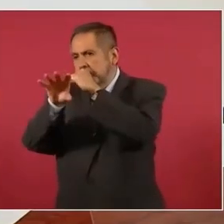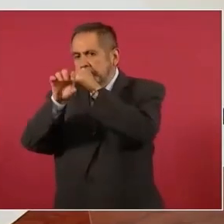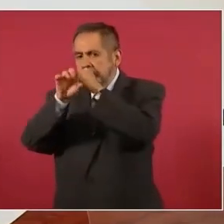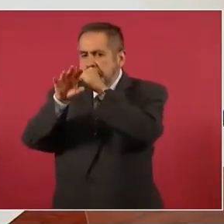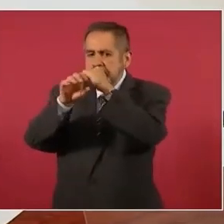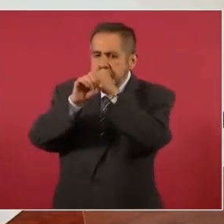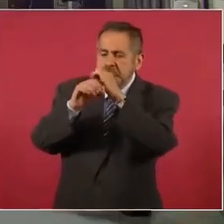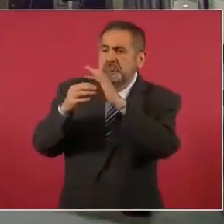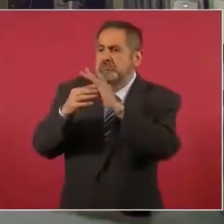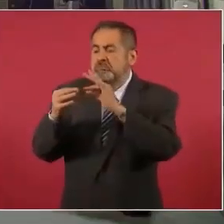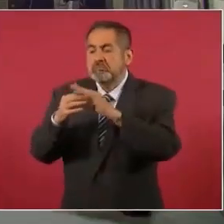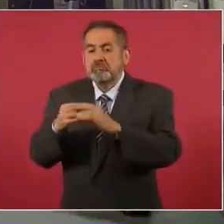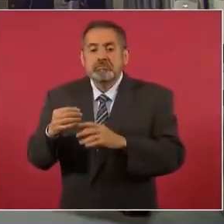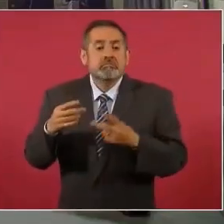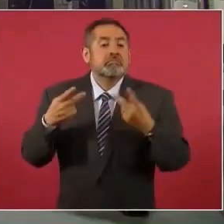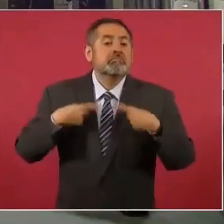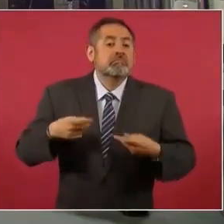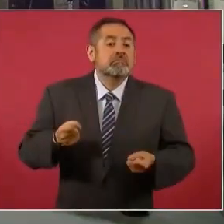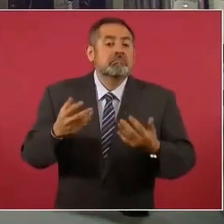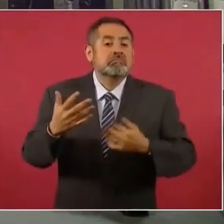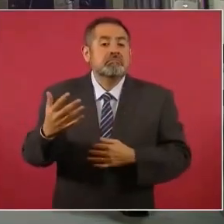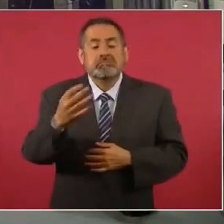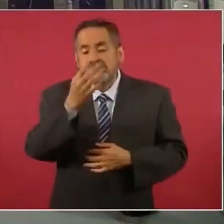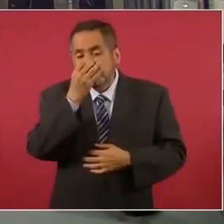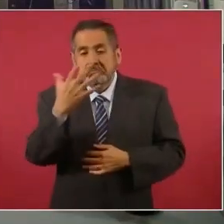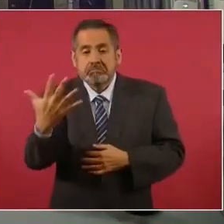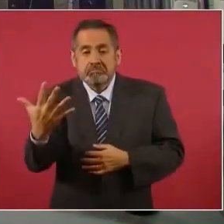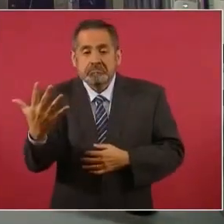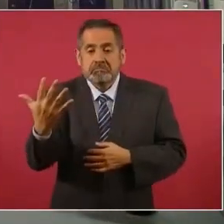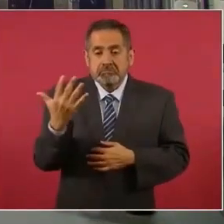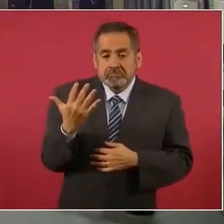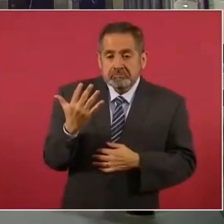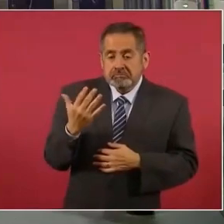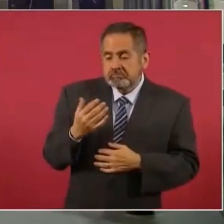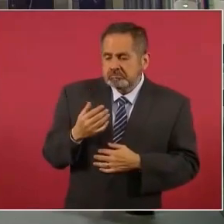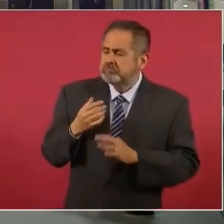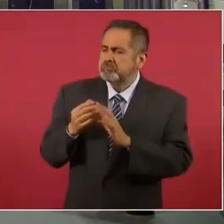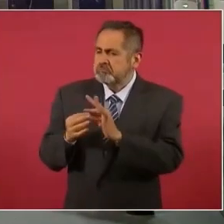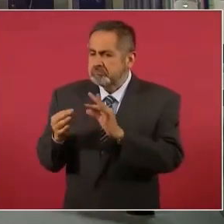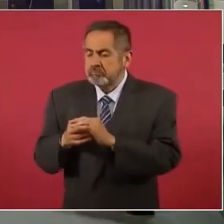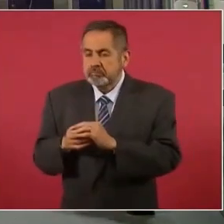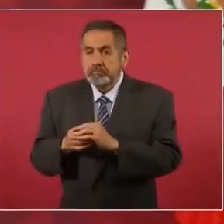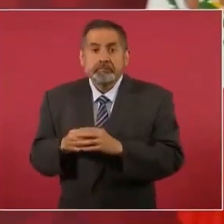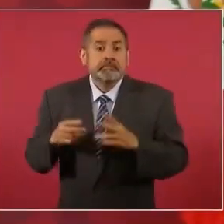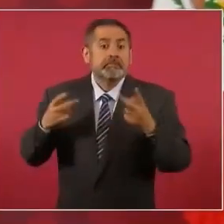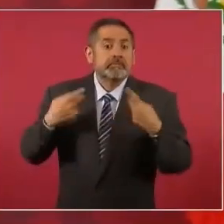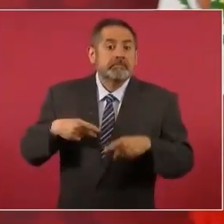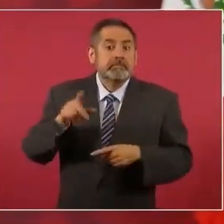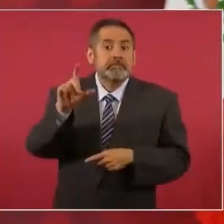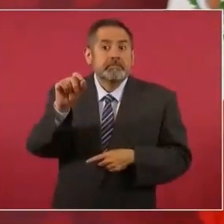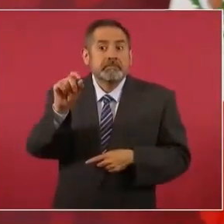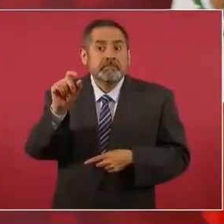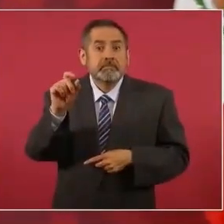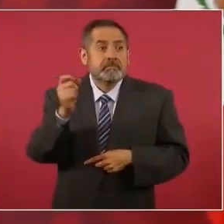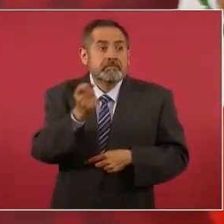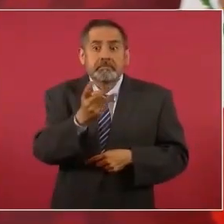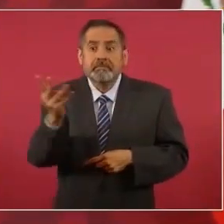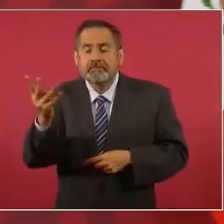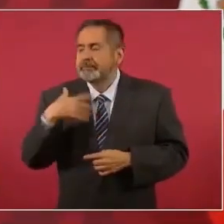y me escuchaban 5, y cuando se acercaban 20, era yo